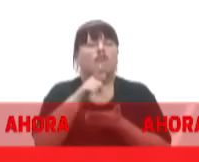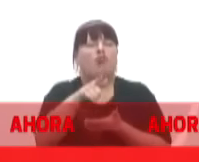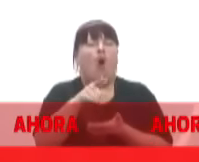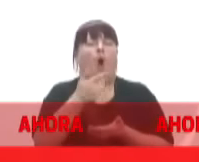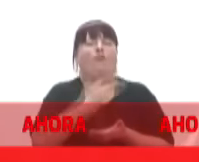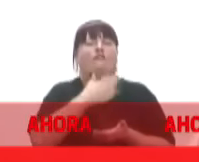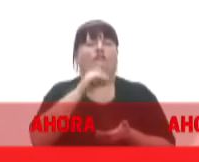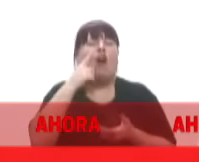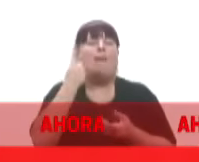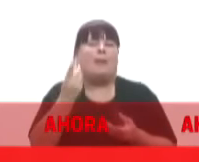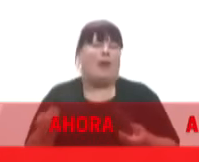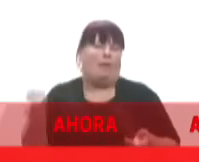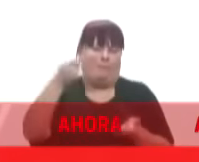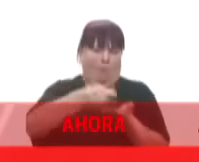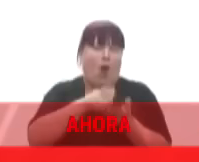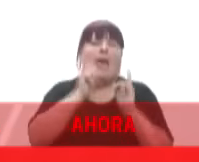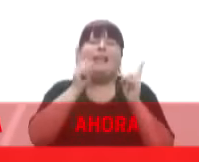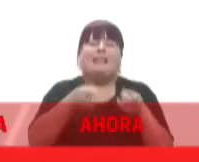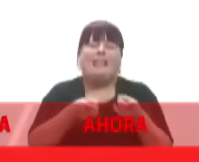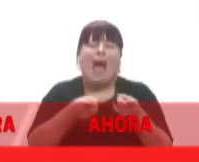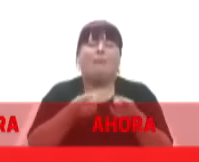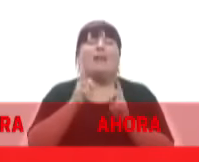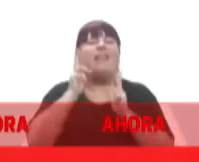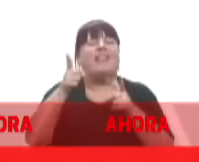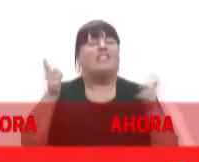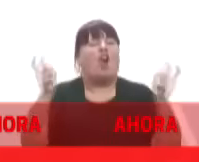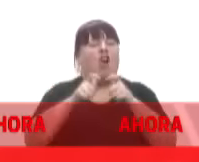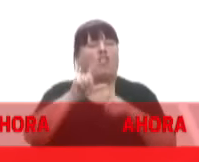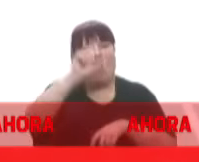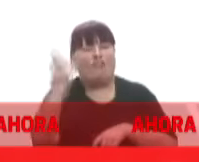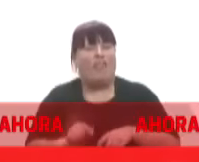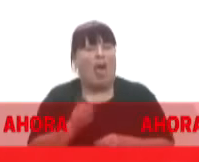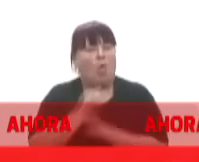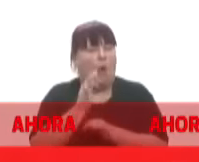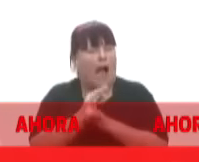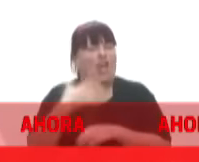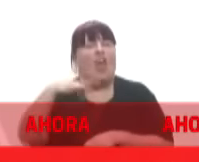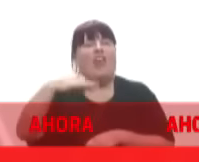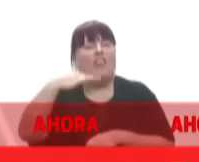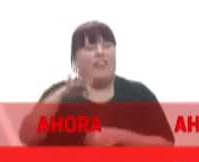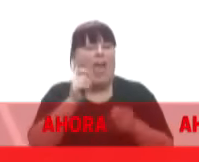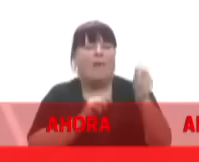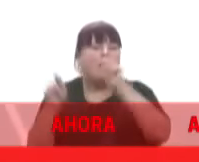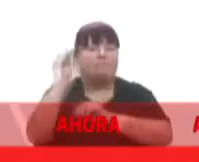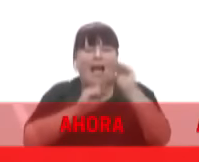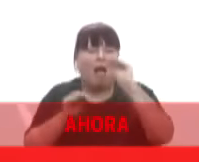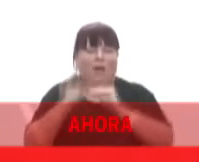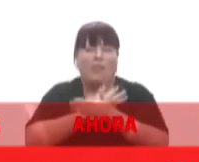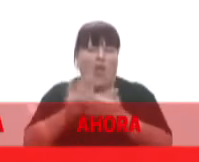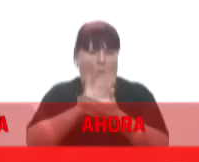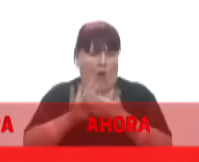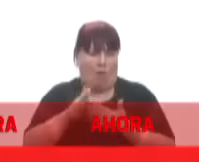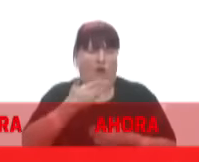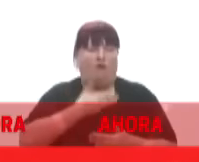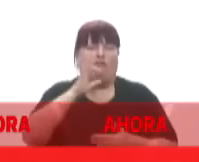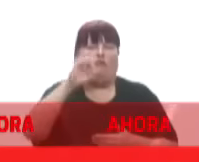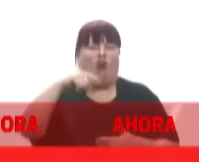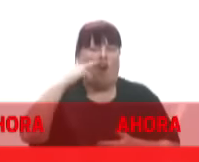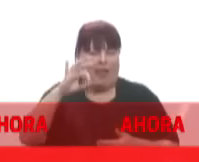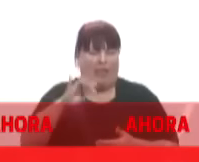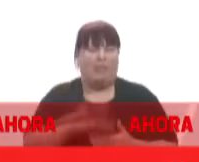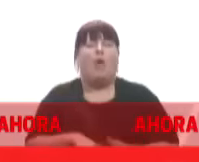Primero lo repone, pero después además le dice al Consejo Federal de Educación que tiene que rediseñar el FONID. Y